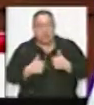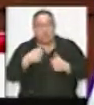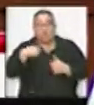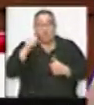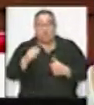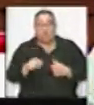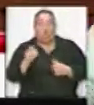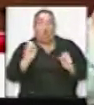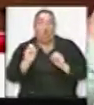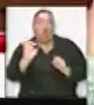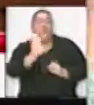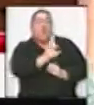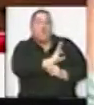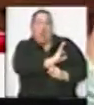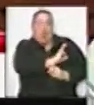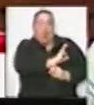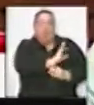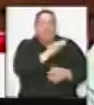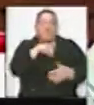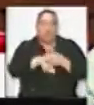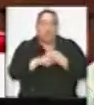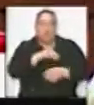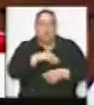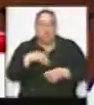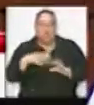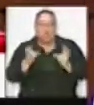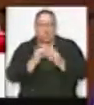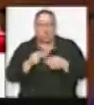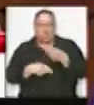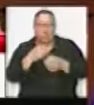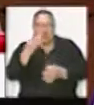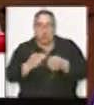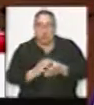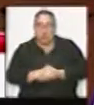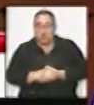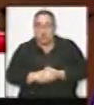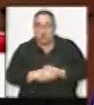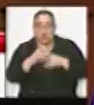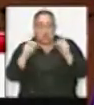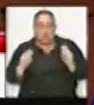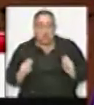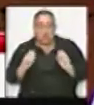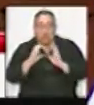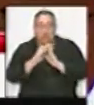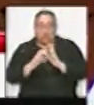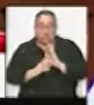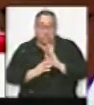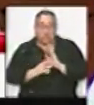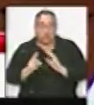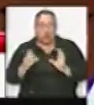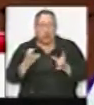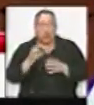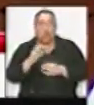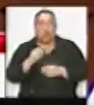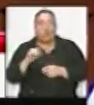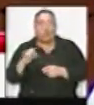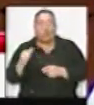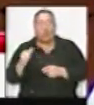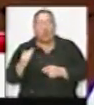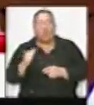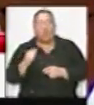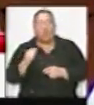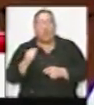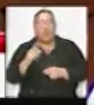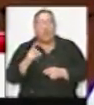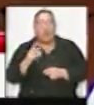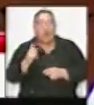juez o el fiscal, de los miembros de la Junta Nacional de la Justicia, del Tribunal Constitucional y del Consejo de la Academia de la